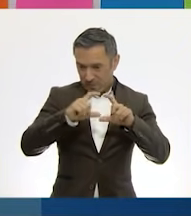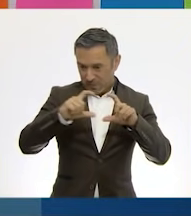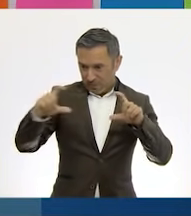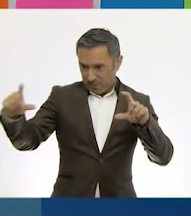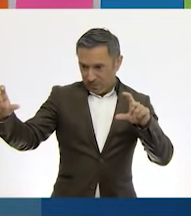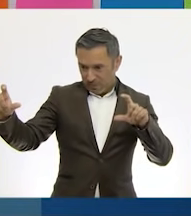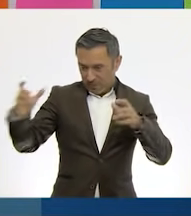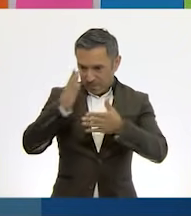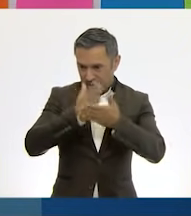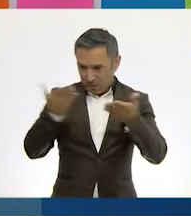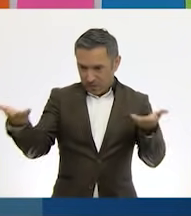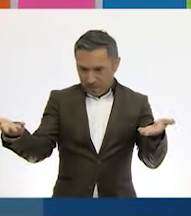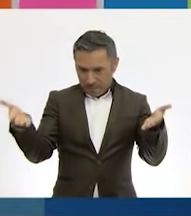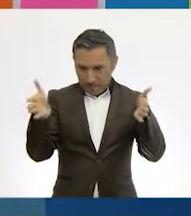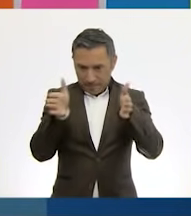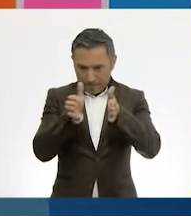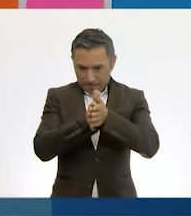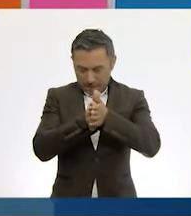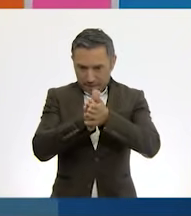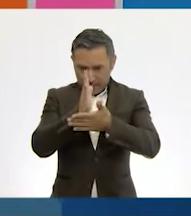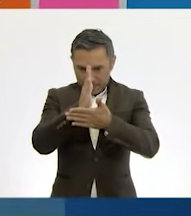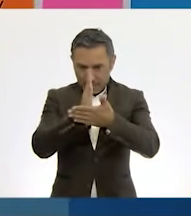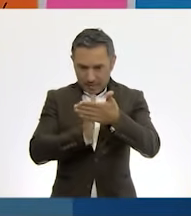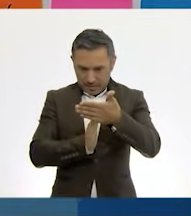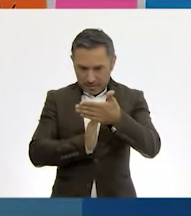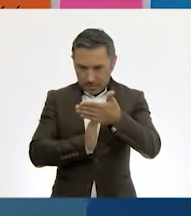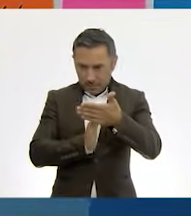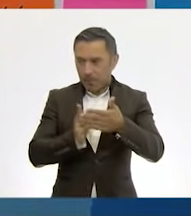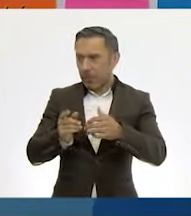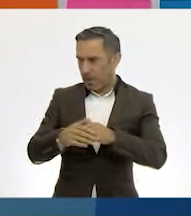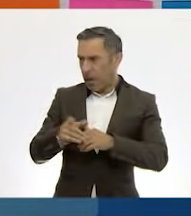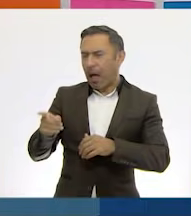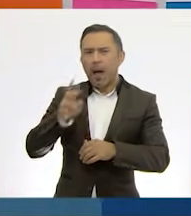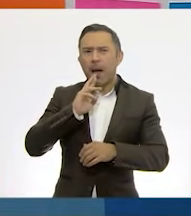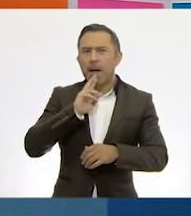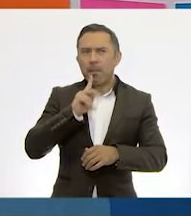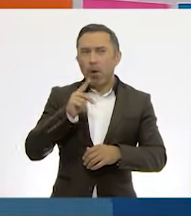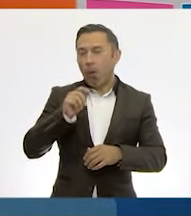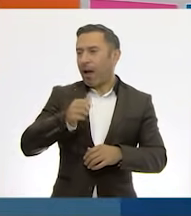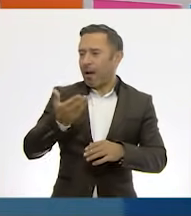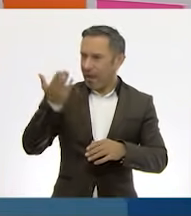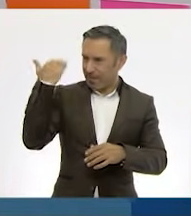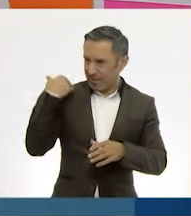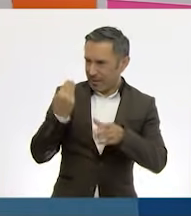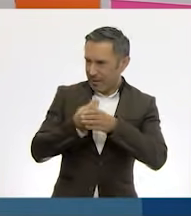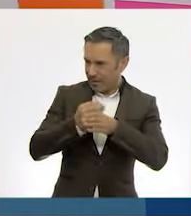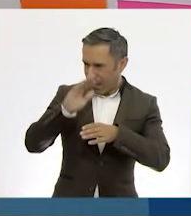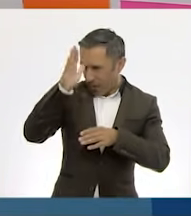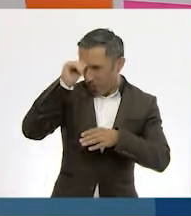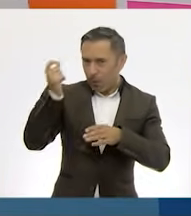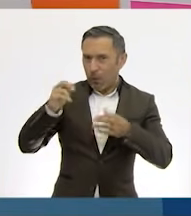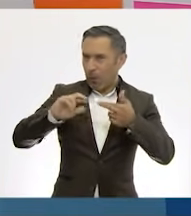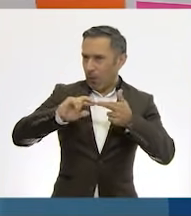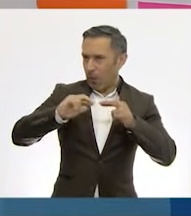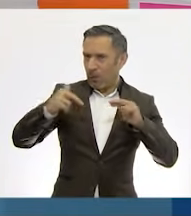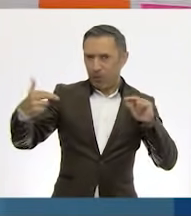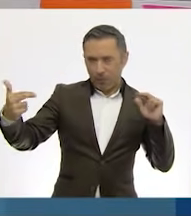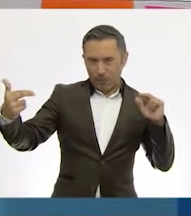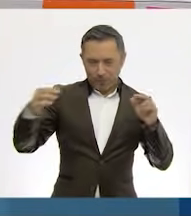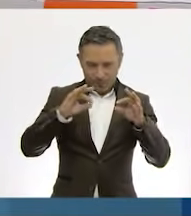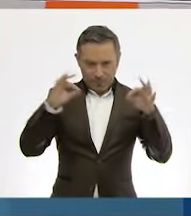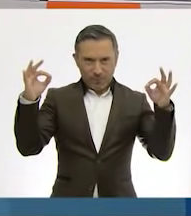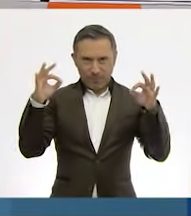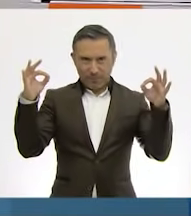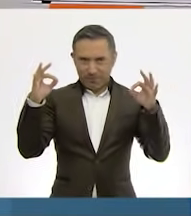Pues, ¿qué te parece? En lugar de la tira, traigo el cordón que habíamos utilizado también la clase pasada. Ajá. Y entonces podemos